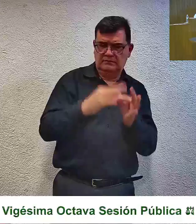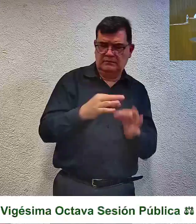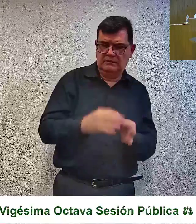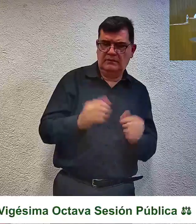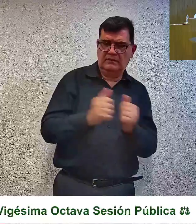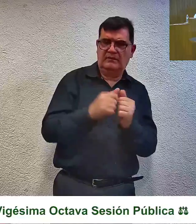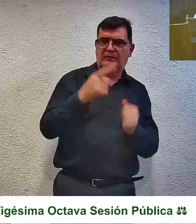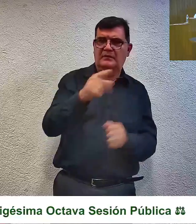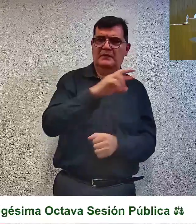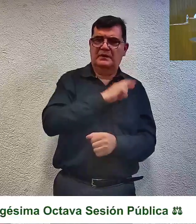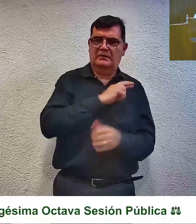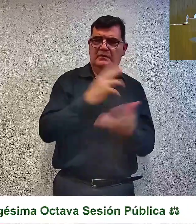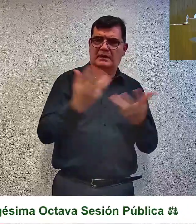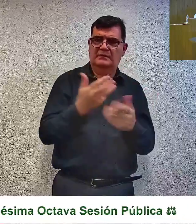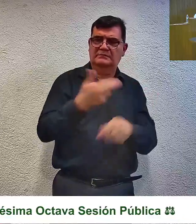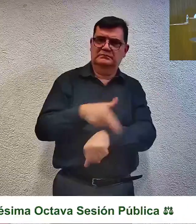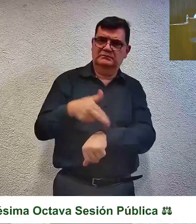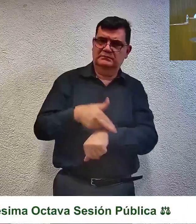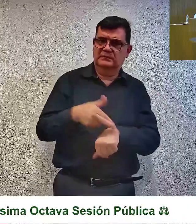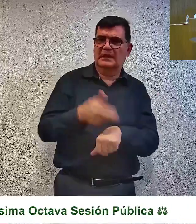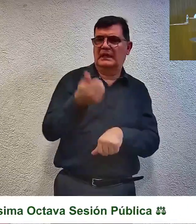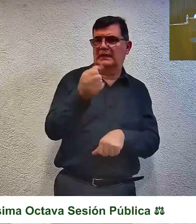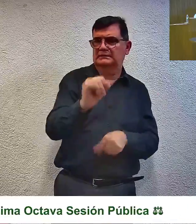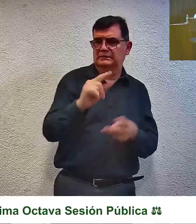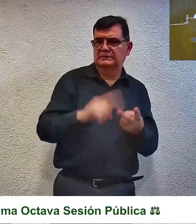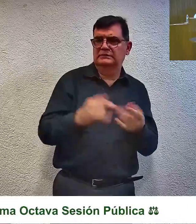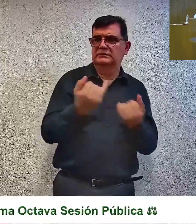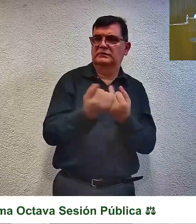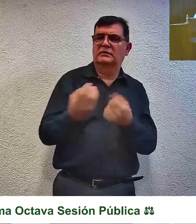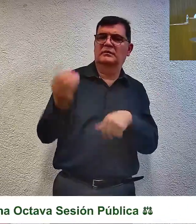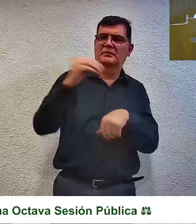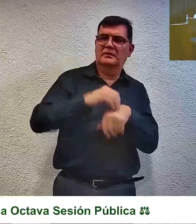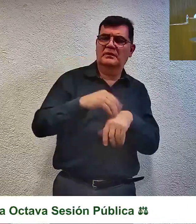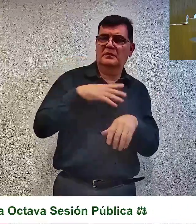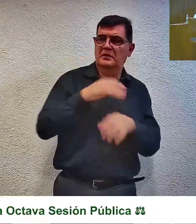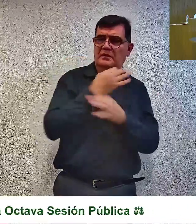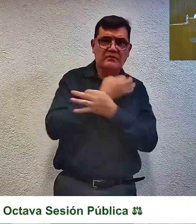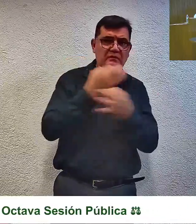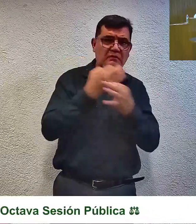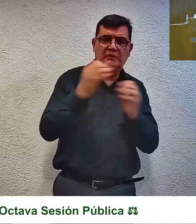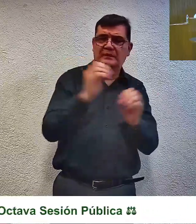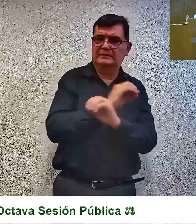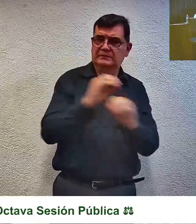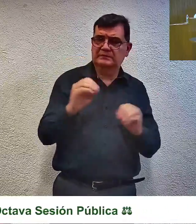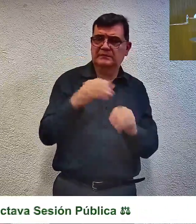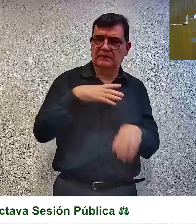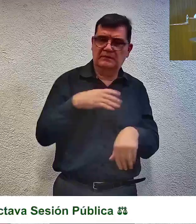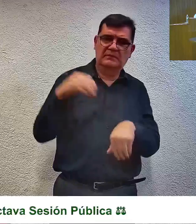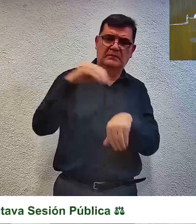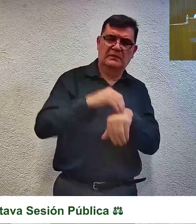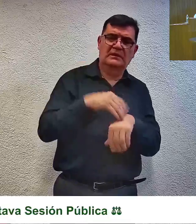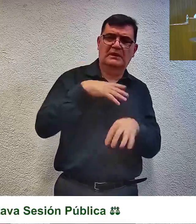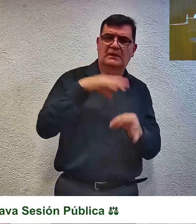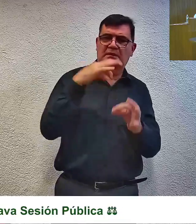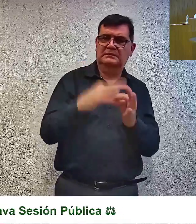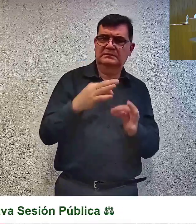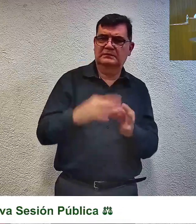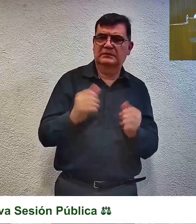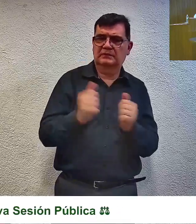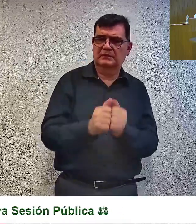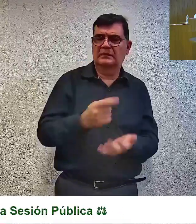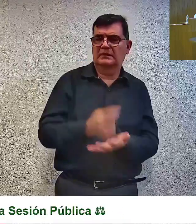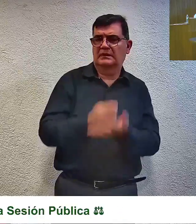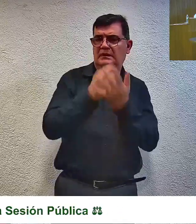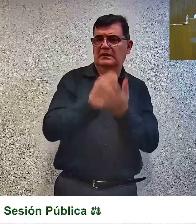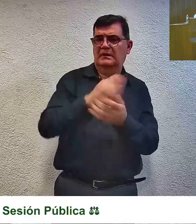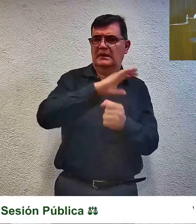forma particular. Asimismo, se le hizo saber que de no informar lo conducente, se asumiría que ya concluyó la terapia y por ende